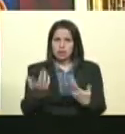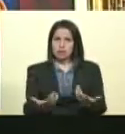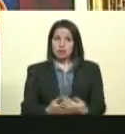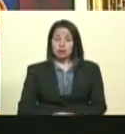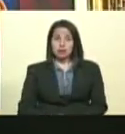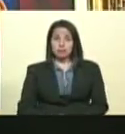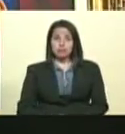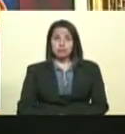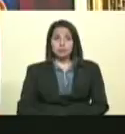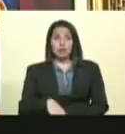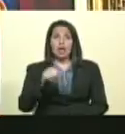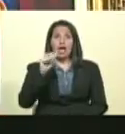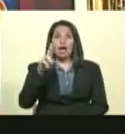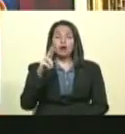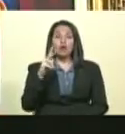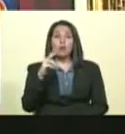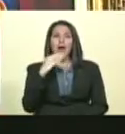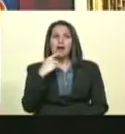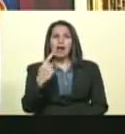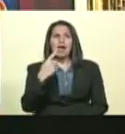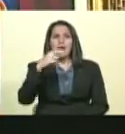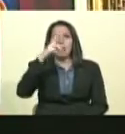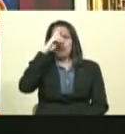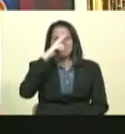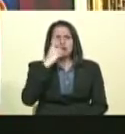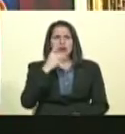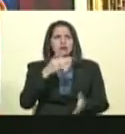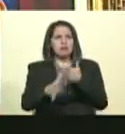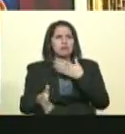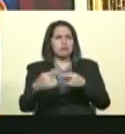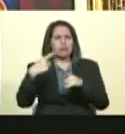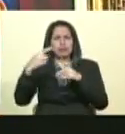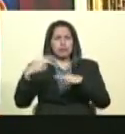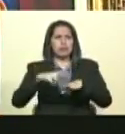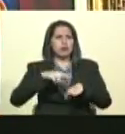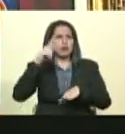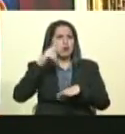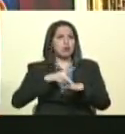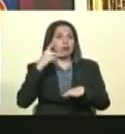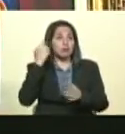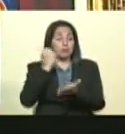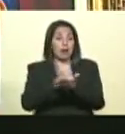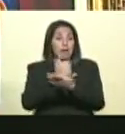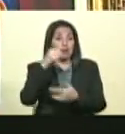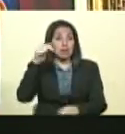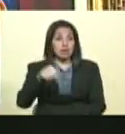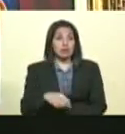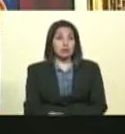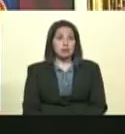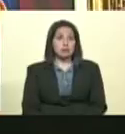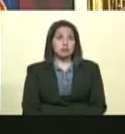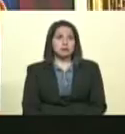Rico. Donde quiera puede conseguir las medicinas con nuestro sello, la marca.